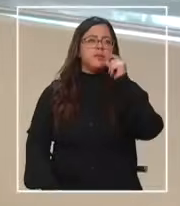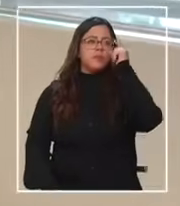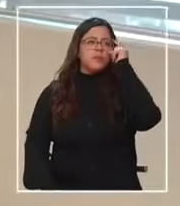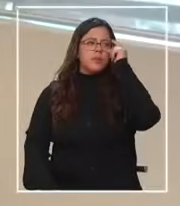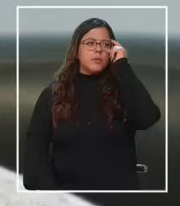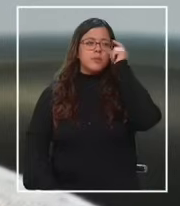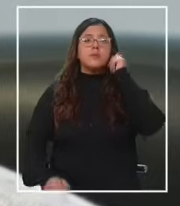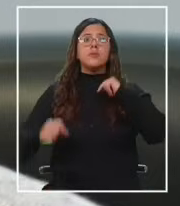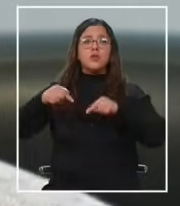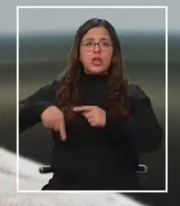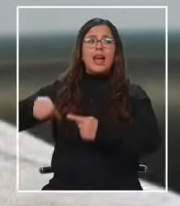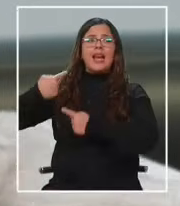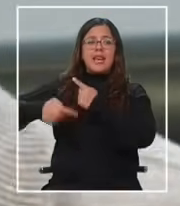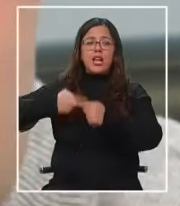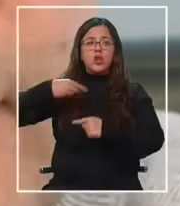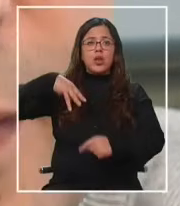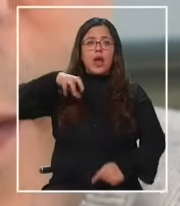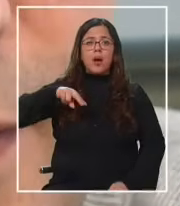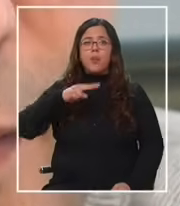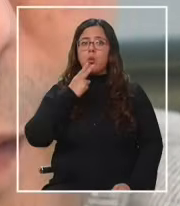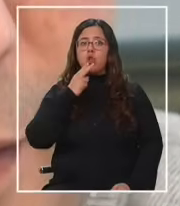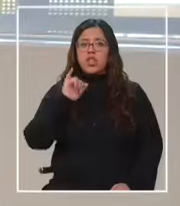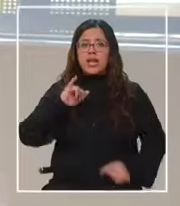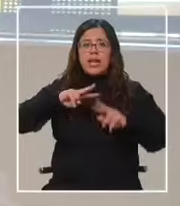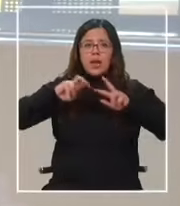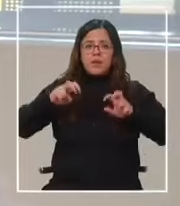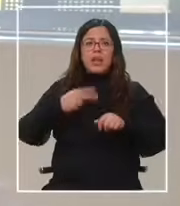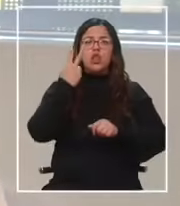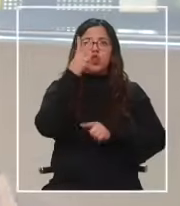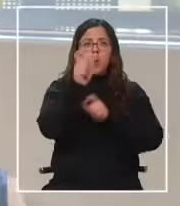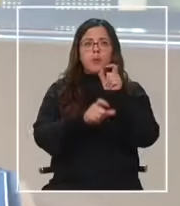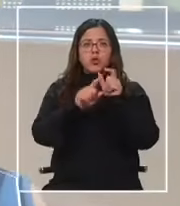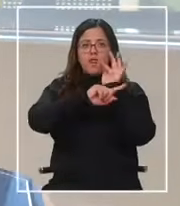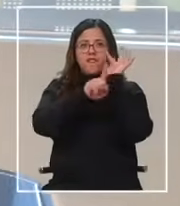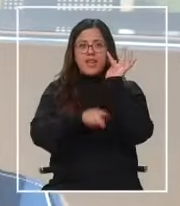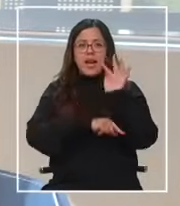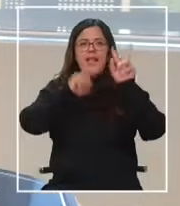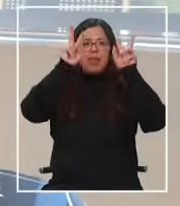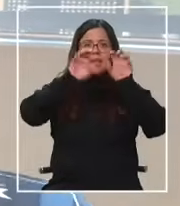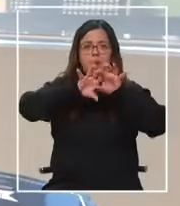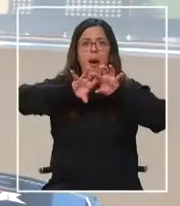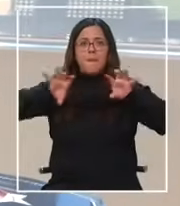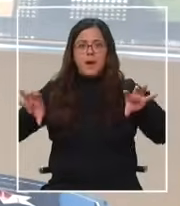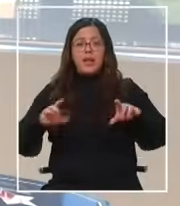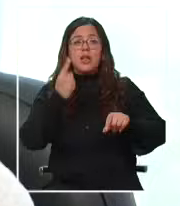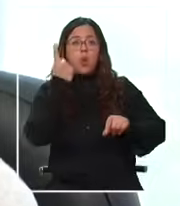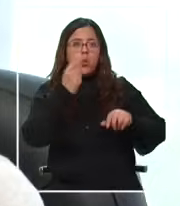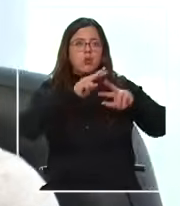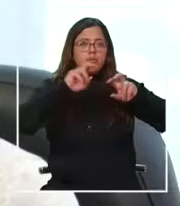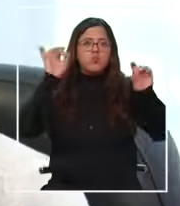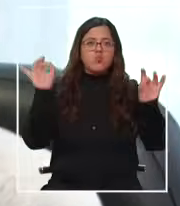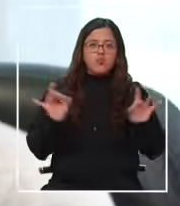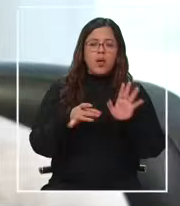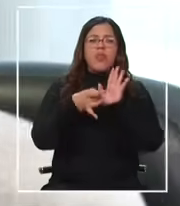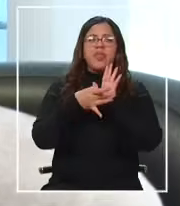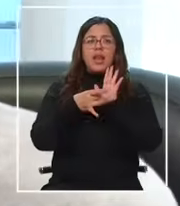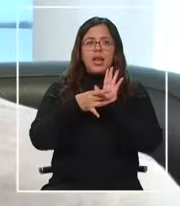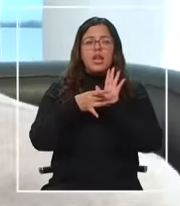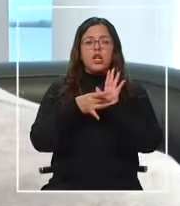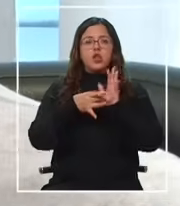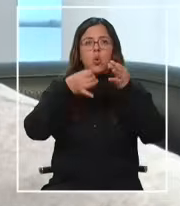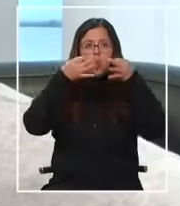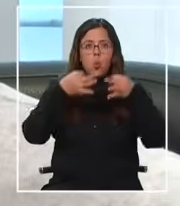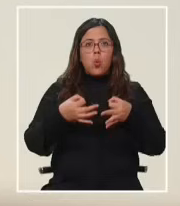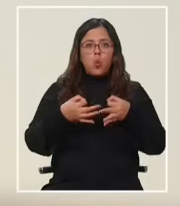Hoy la historia de Monty la investigan dos fiscales en dos causas distintas. Uno de ellos indaga posibles delitos